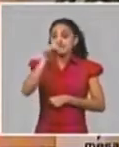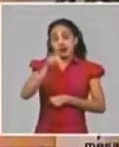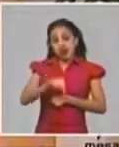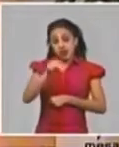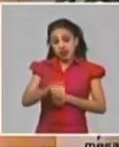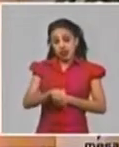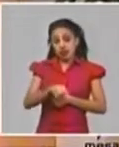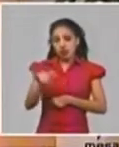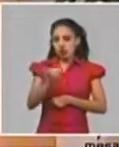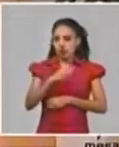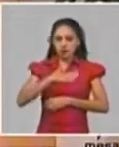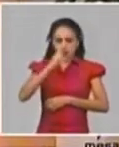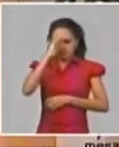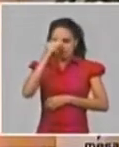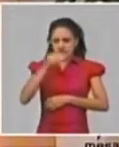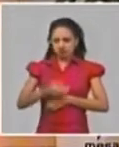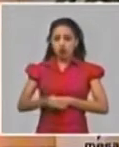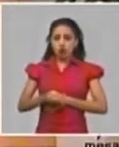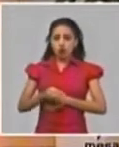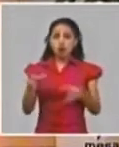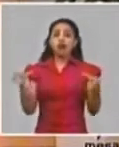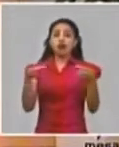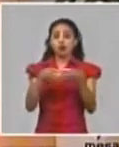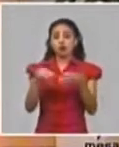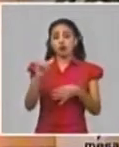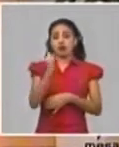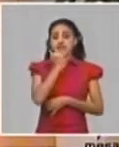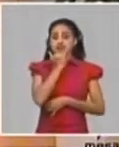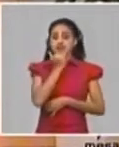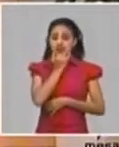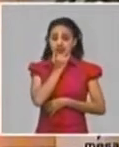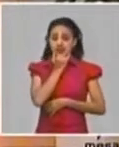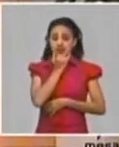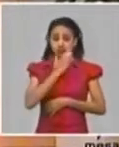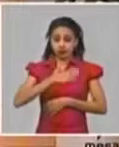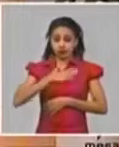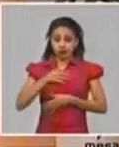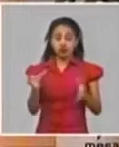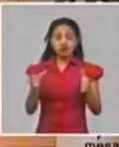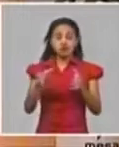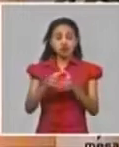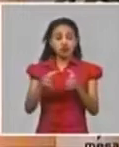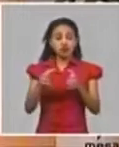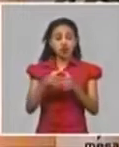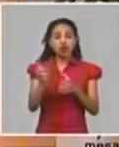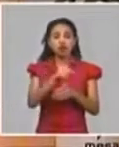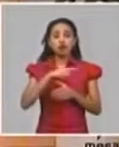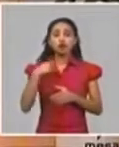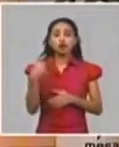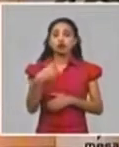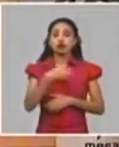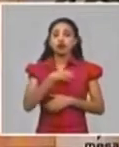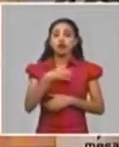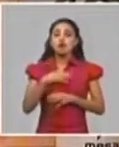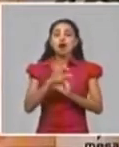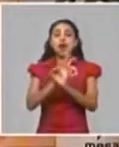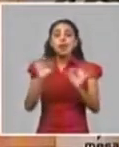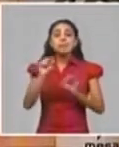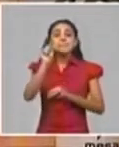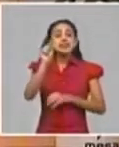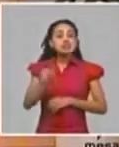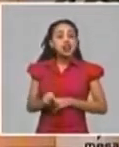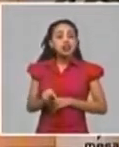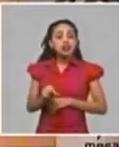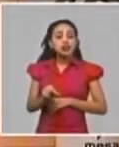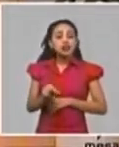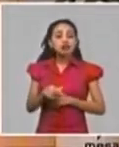personal para su salud. Y además, en nuestras brigadas, por lo general, también tenemos cobertura de especialistas